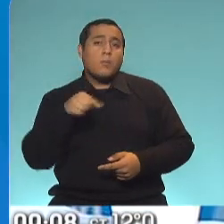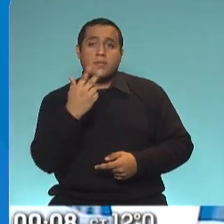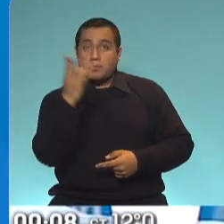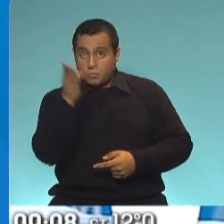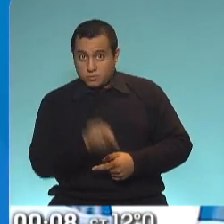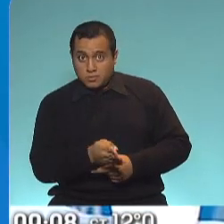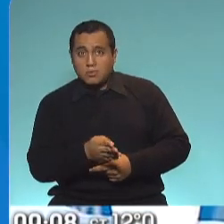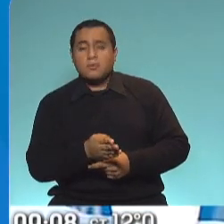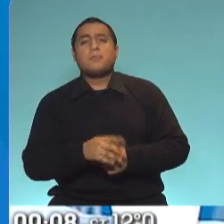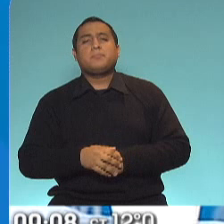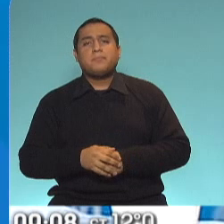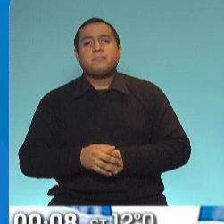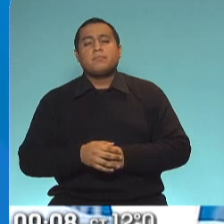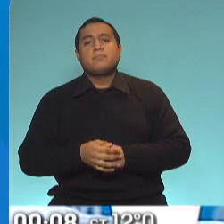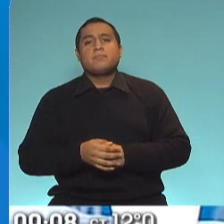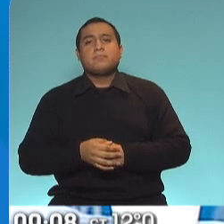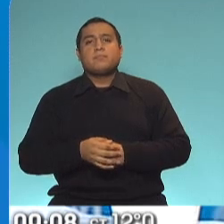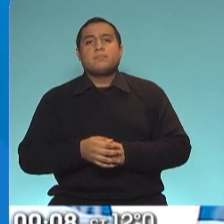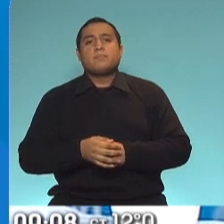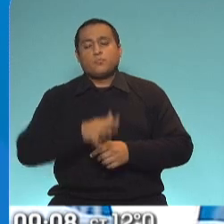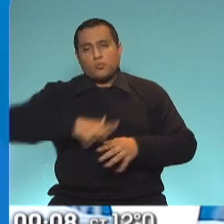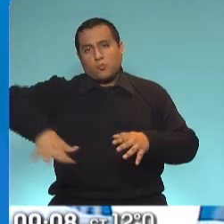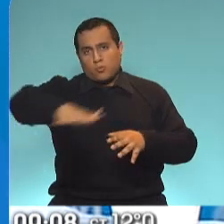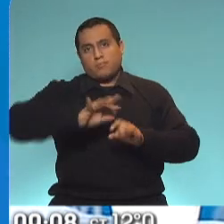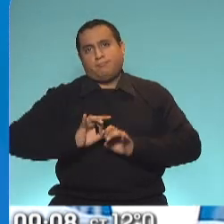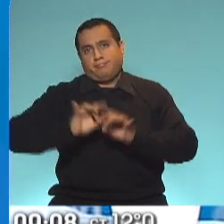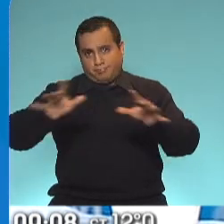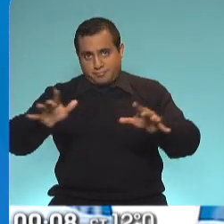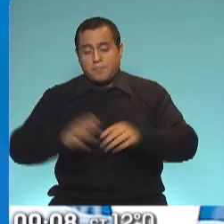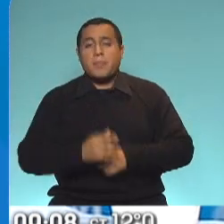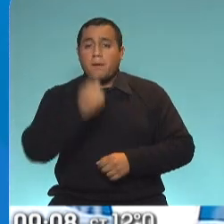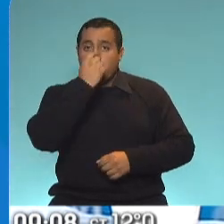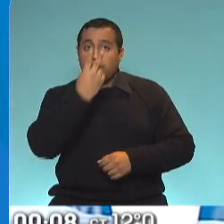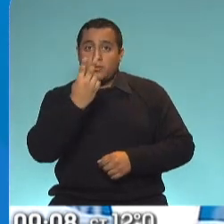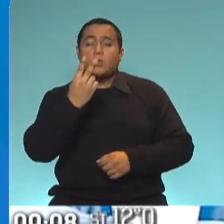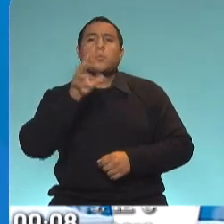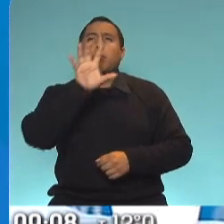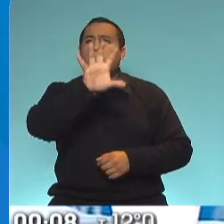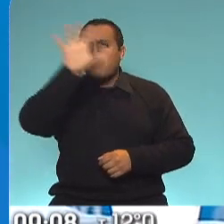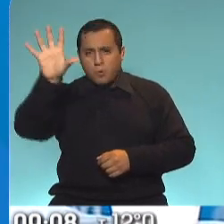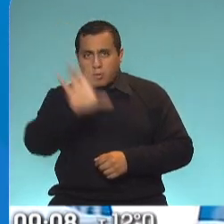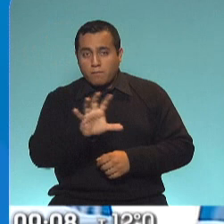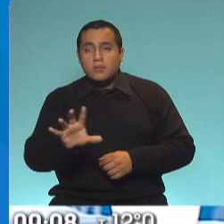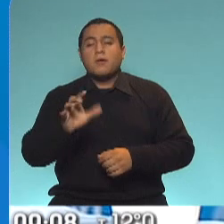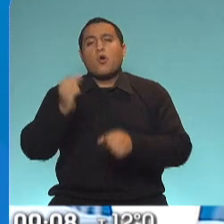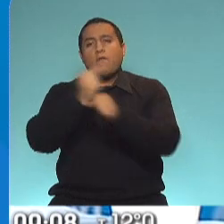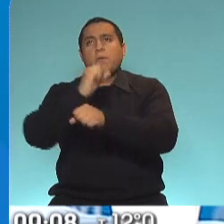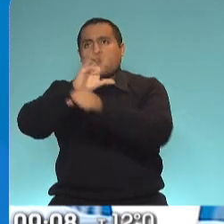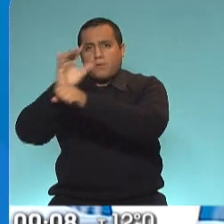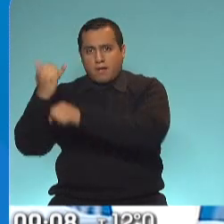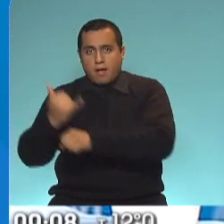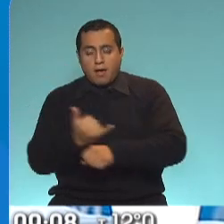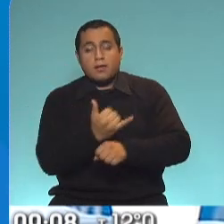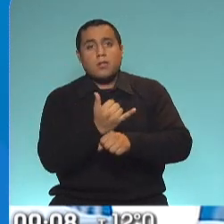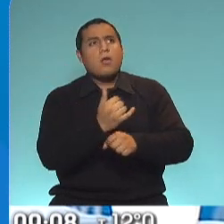se encuentra producido en un área de transmisión comunitaria. 22 son las provincias que han confirmado casos, se mantienen